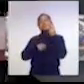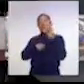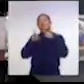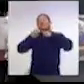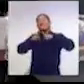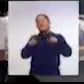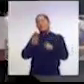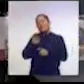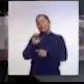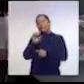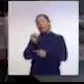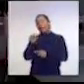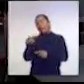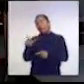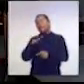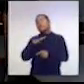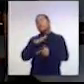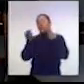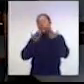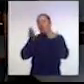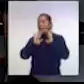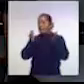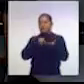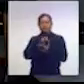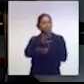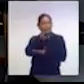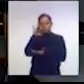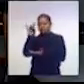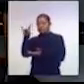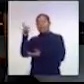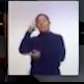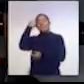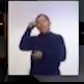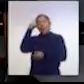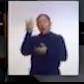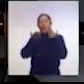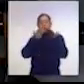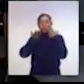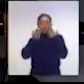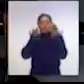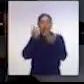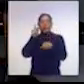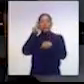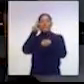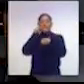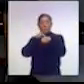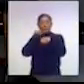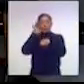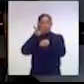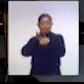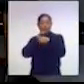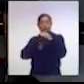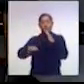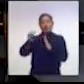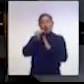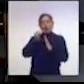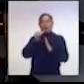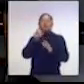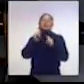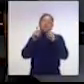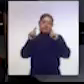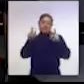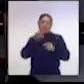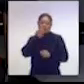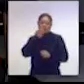ofrece a aquellos estudiantes que han sido seleccionados para estudiar un posgrado en el Colegio de Tlaxcala. El primer tipo de